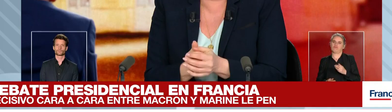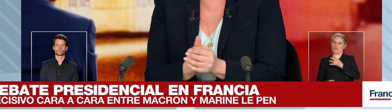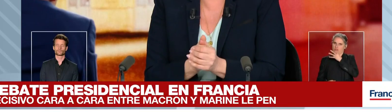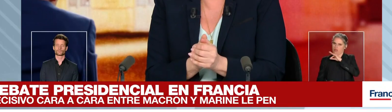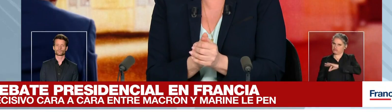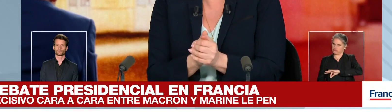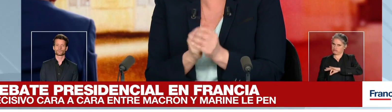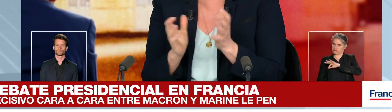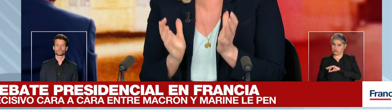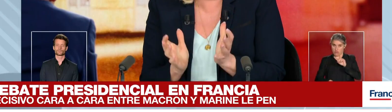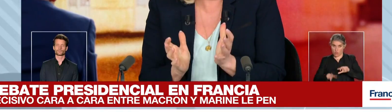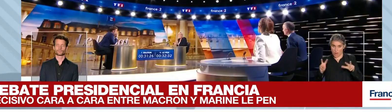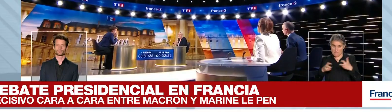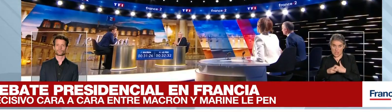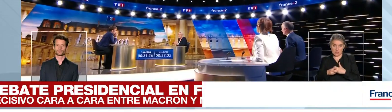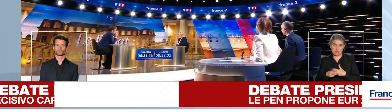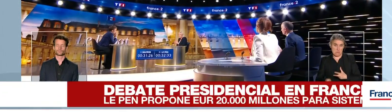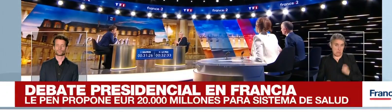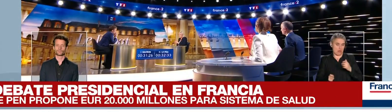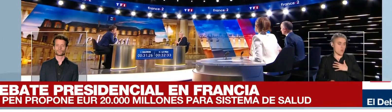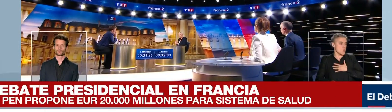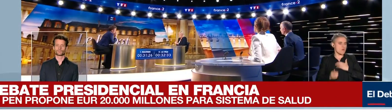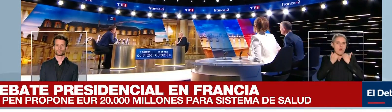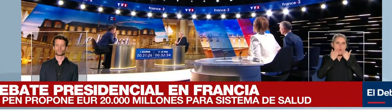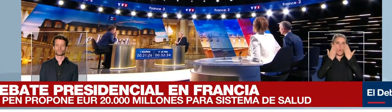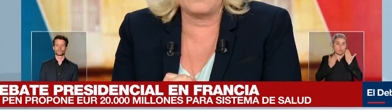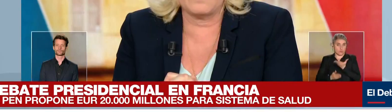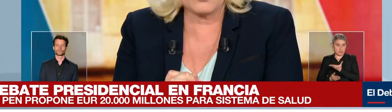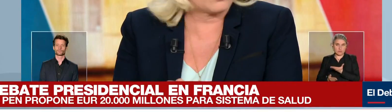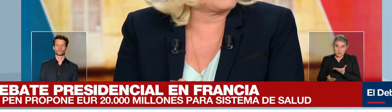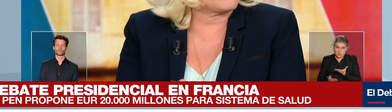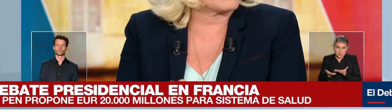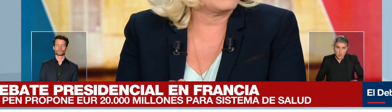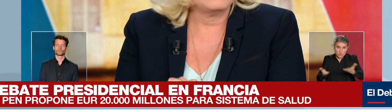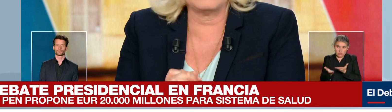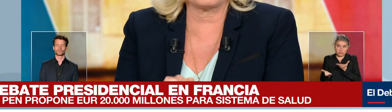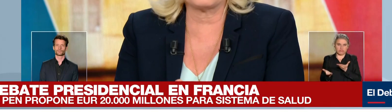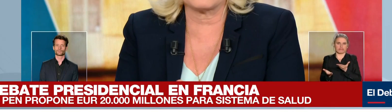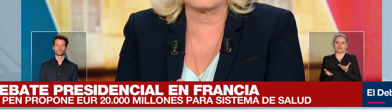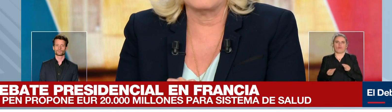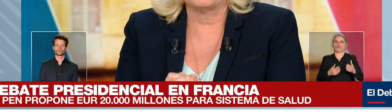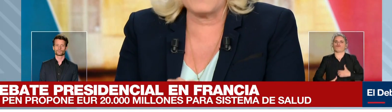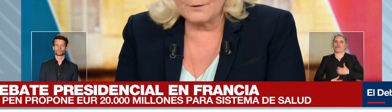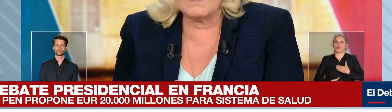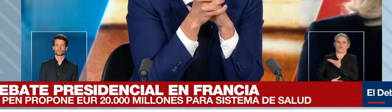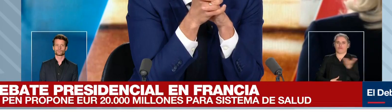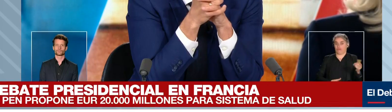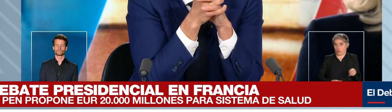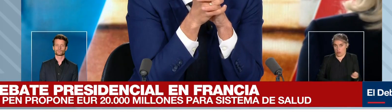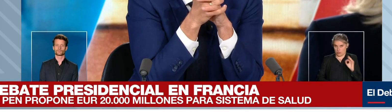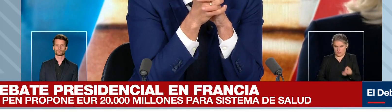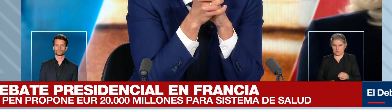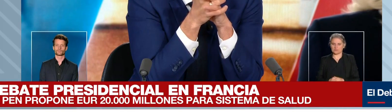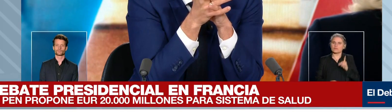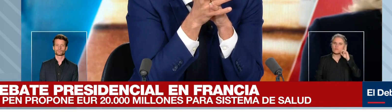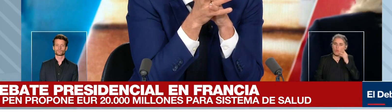a costa de los residentes con unos precios que a veces son vergonzosos y nada justos, es un modelo que molesta a los franceses y